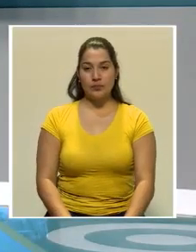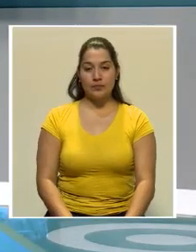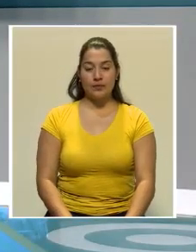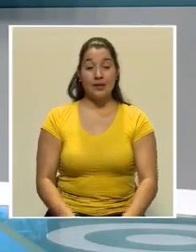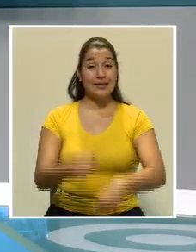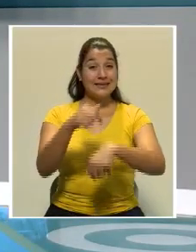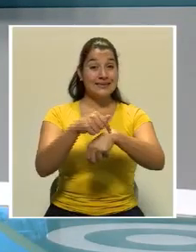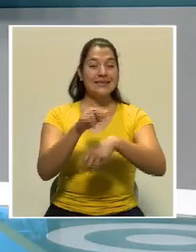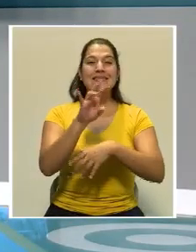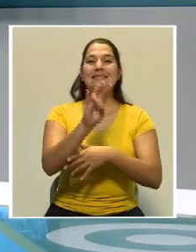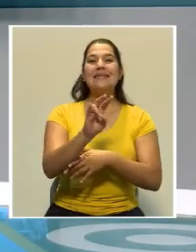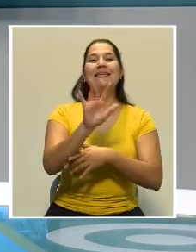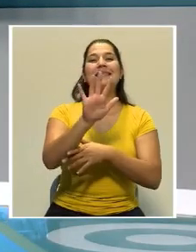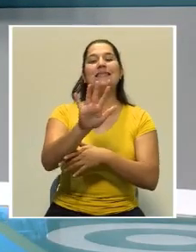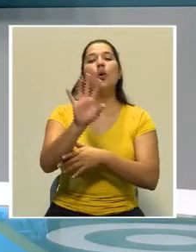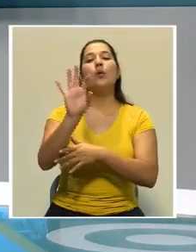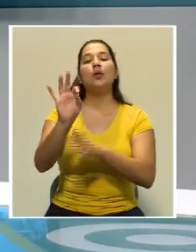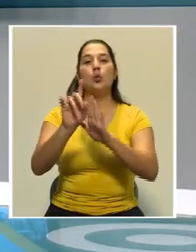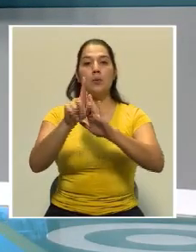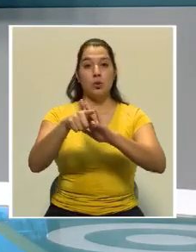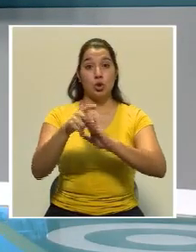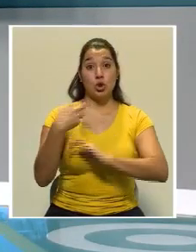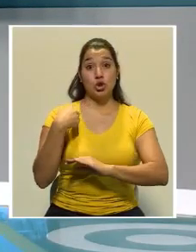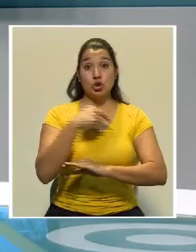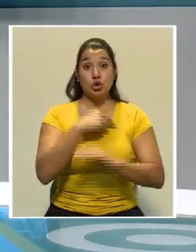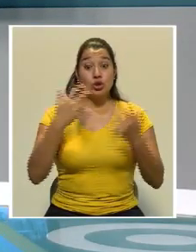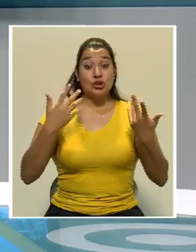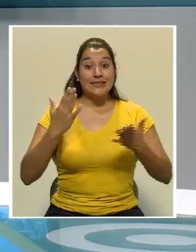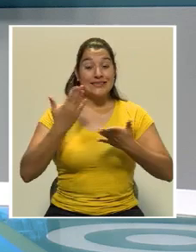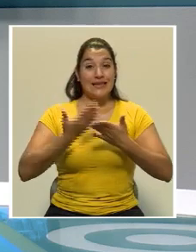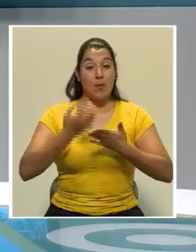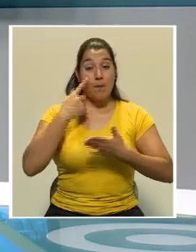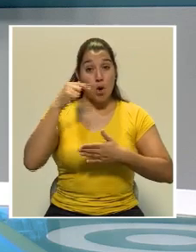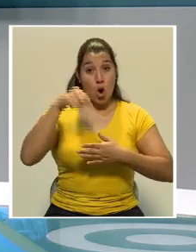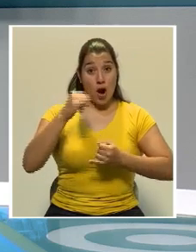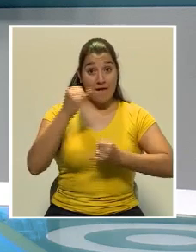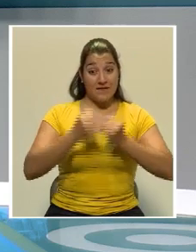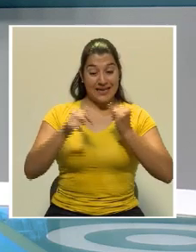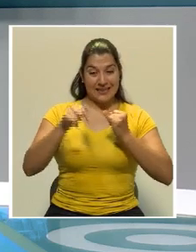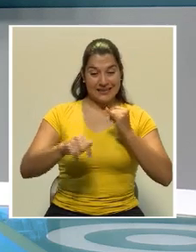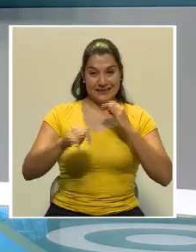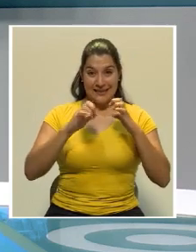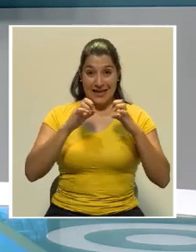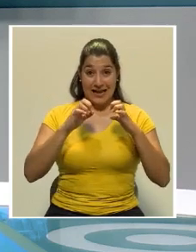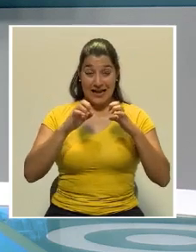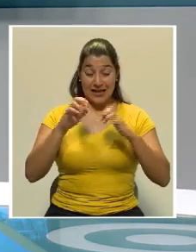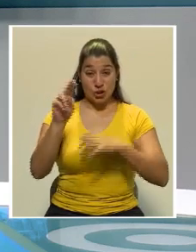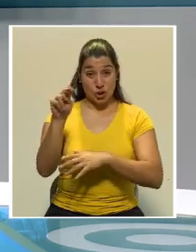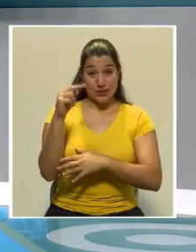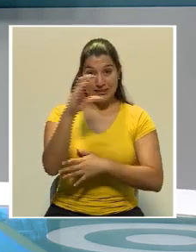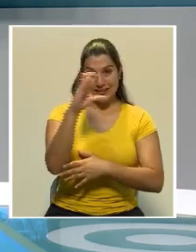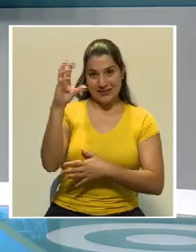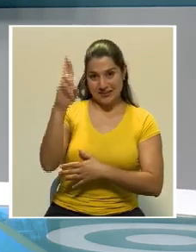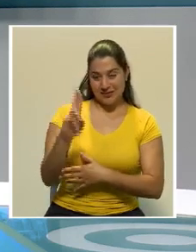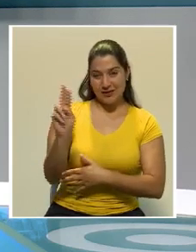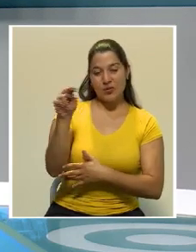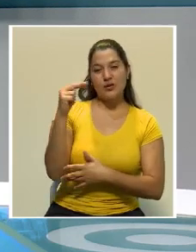A las 7 de la noche con 59 minutos llegamos por hoy al final de esta edición estelar de Costa Rica